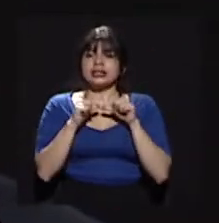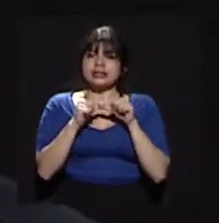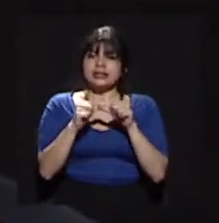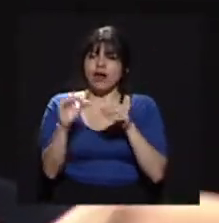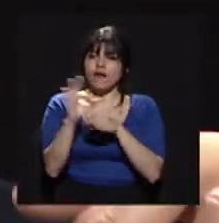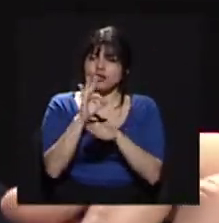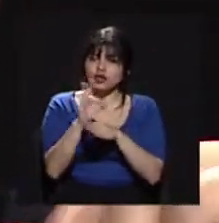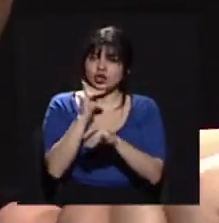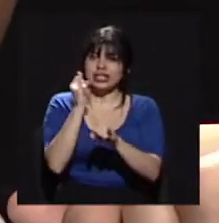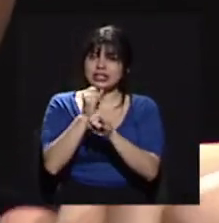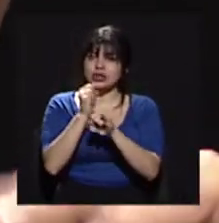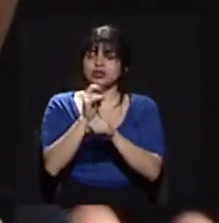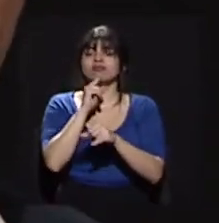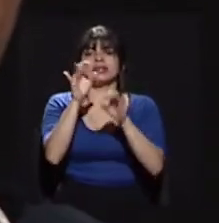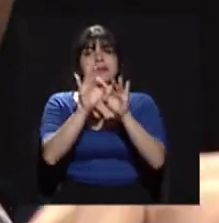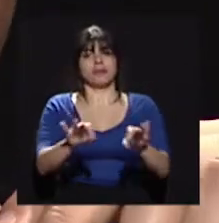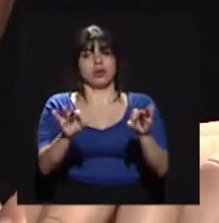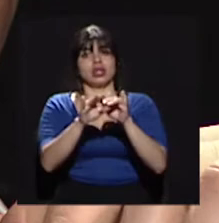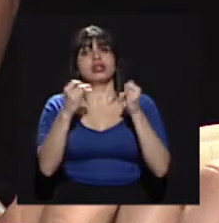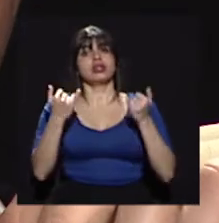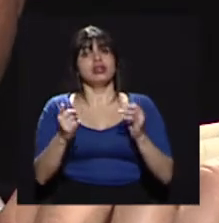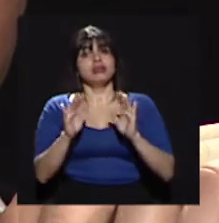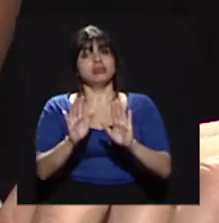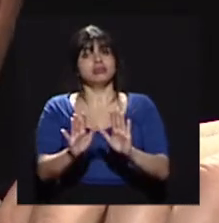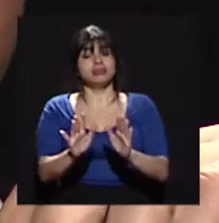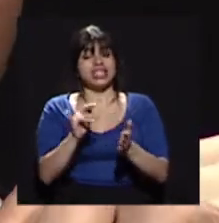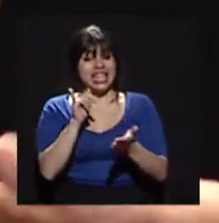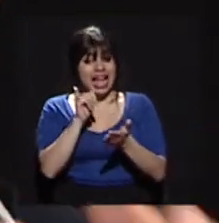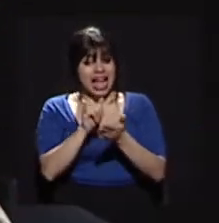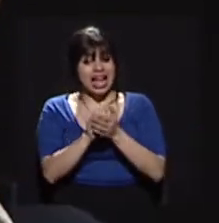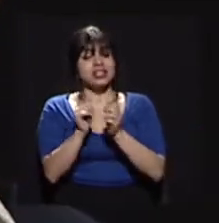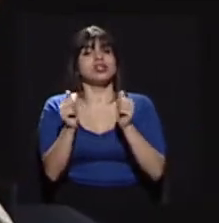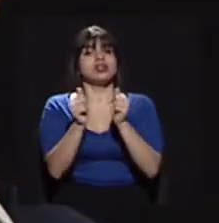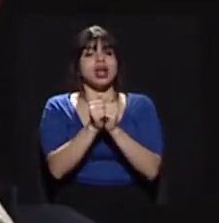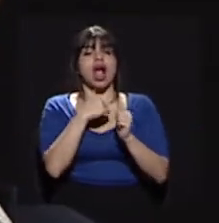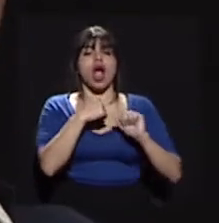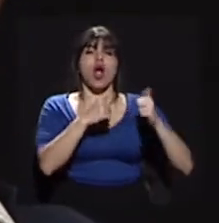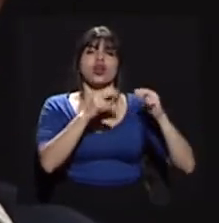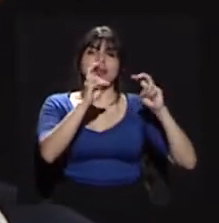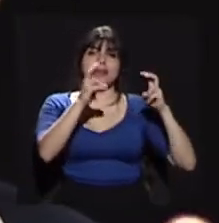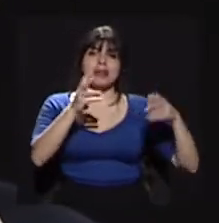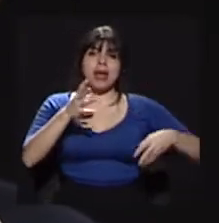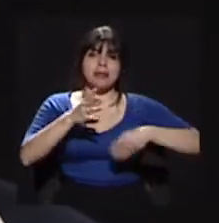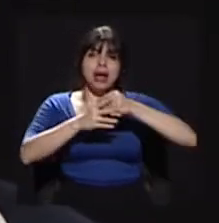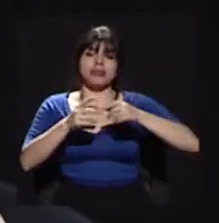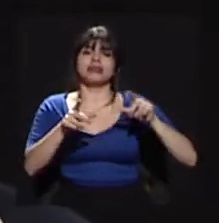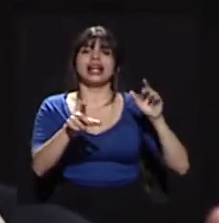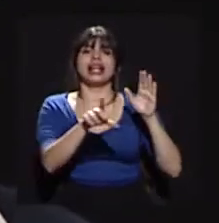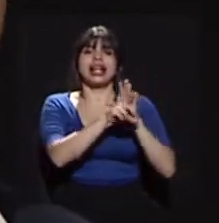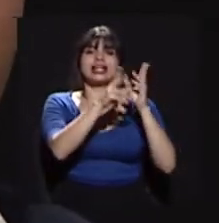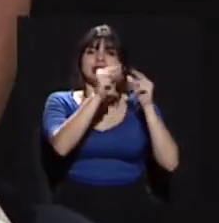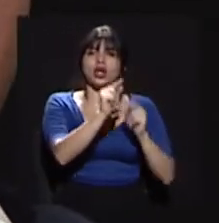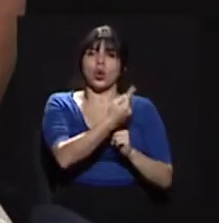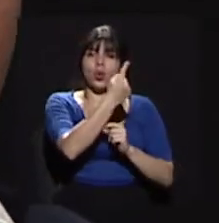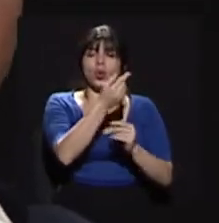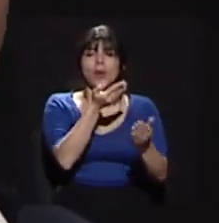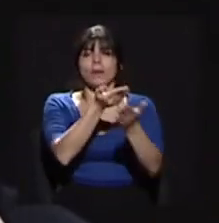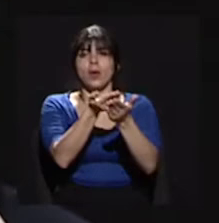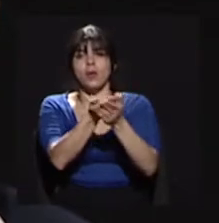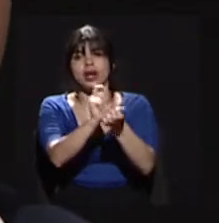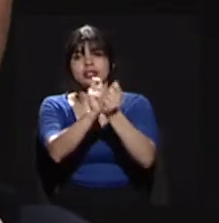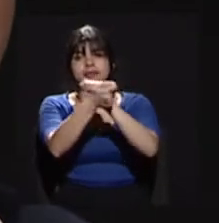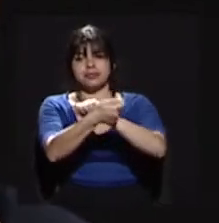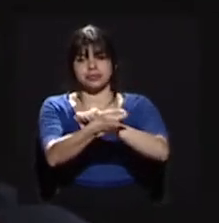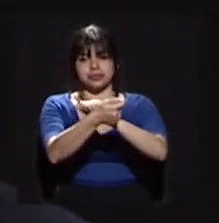de las instituciones es importante ahora esto viene acompañado de otros temas como la ley de salario único las propuestas que hay para la